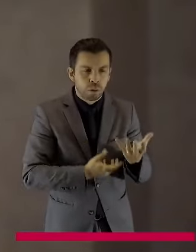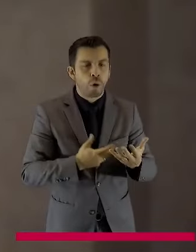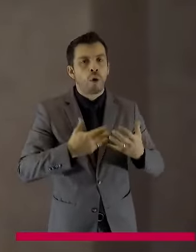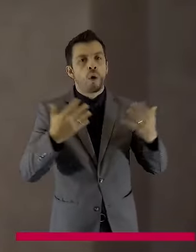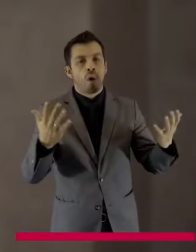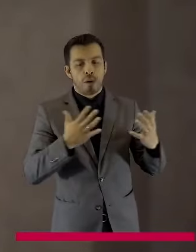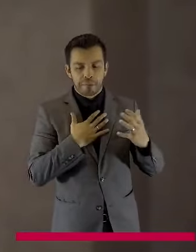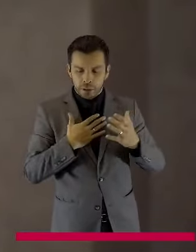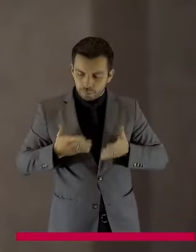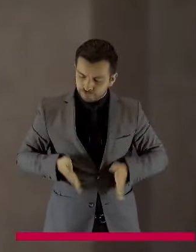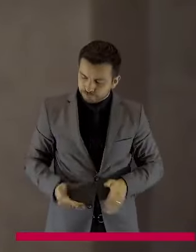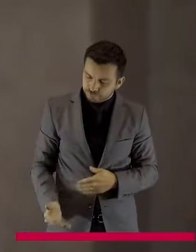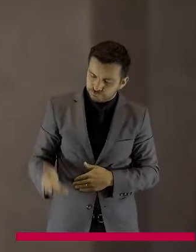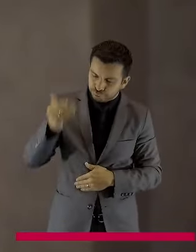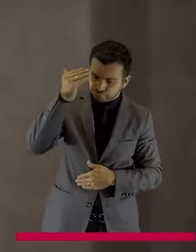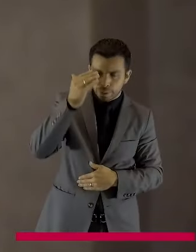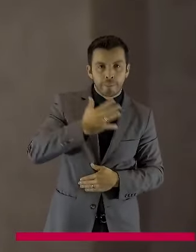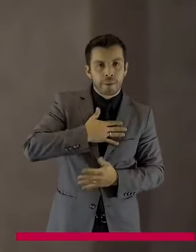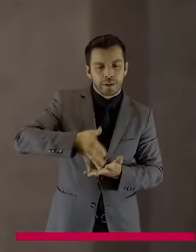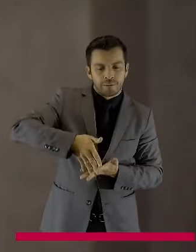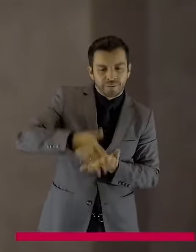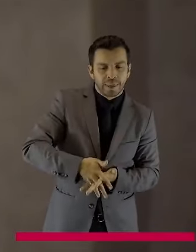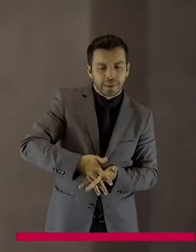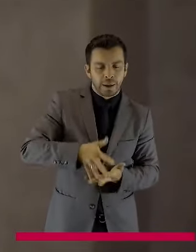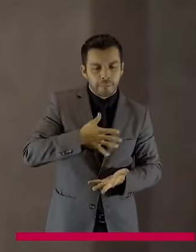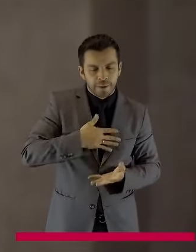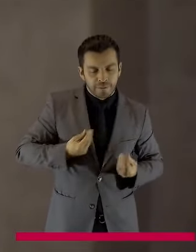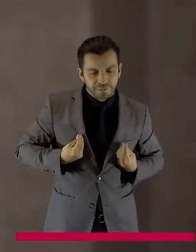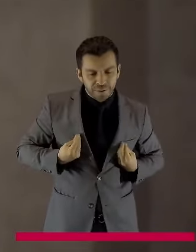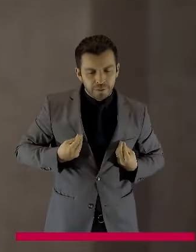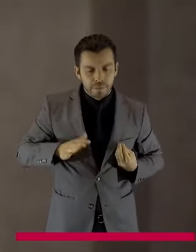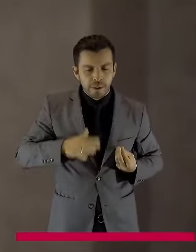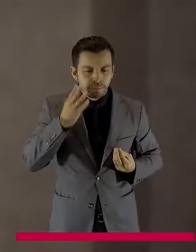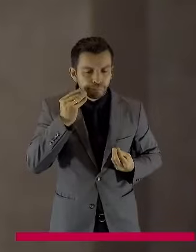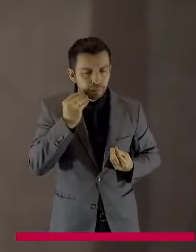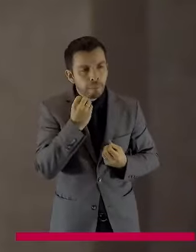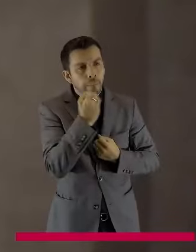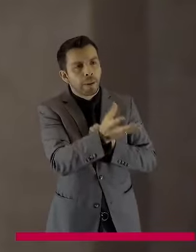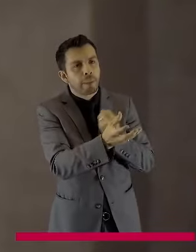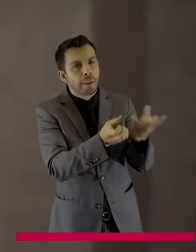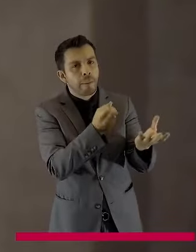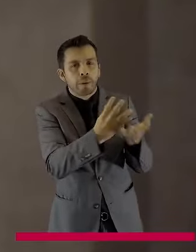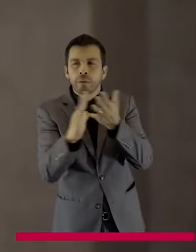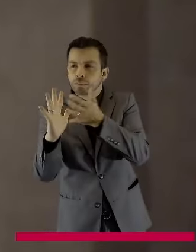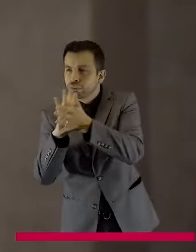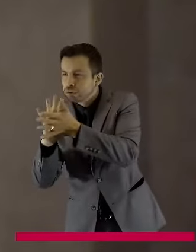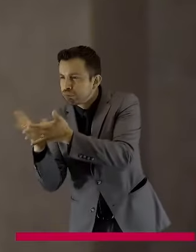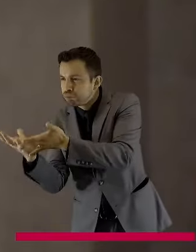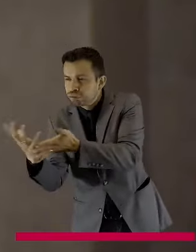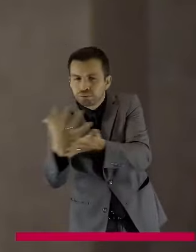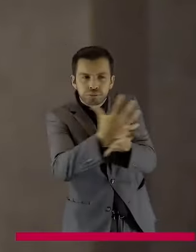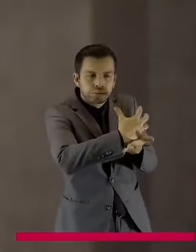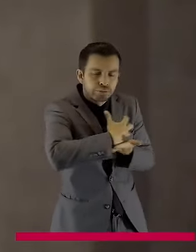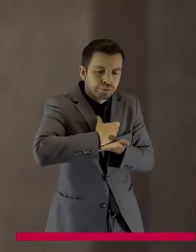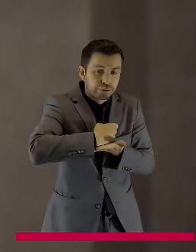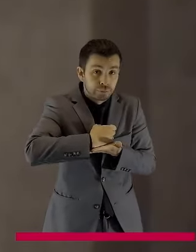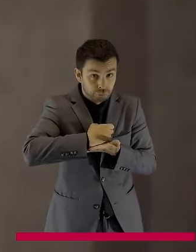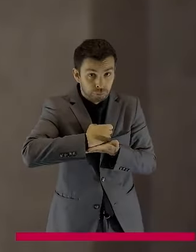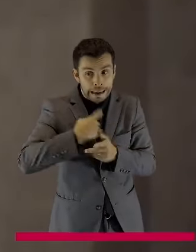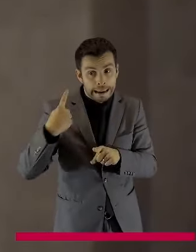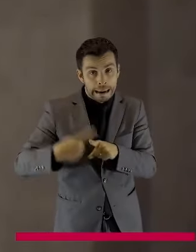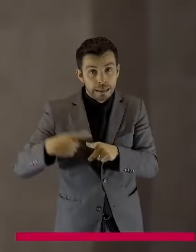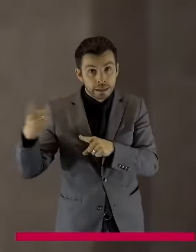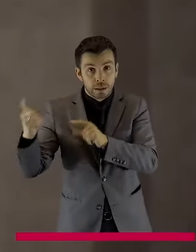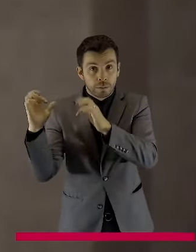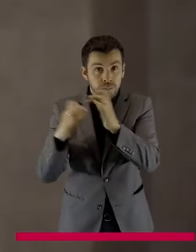su origen, desde su raíz, desde sus experiencias con el conflicto armado y la violencia. Y eso es